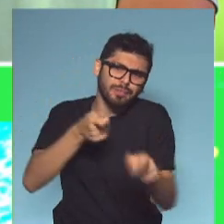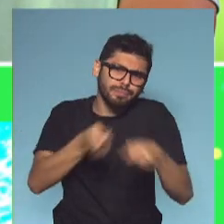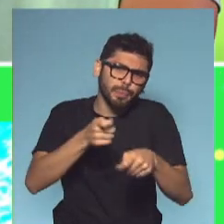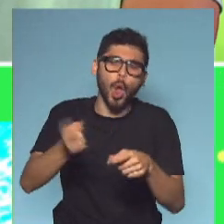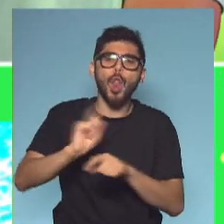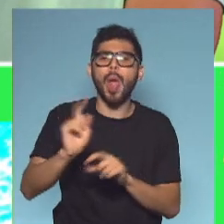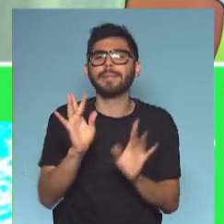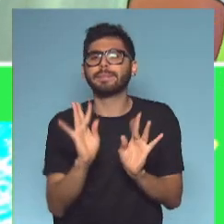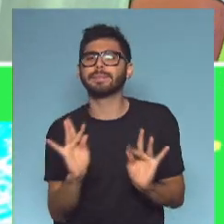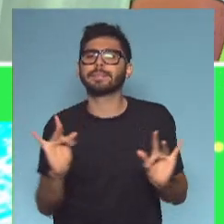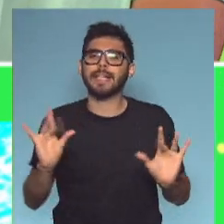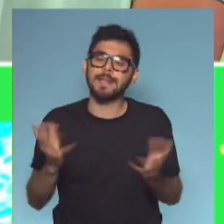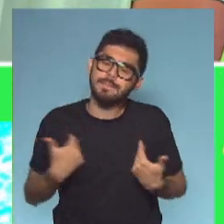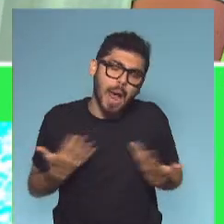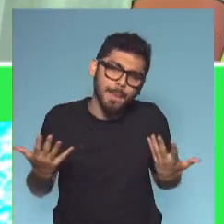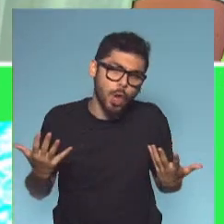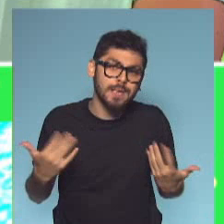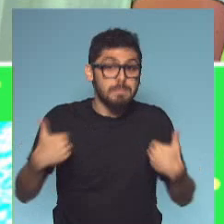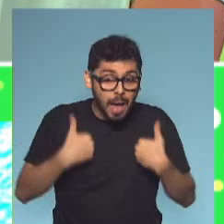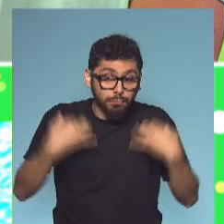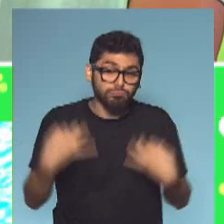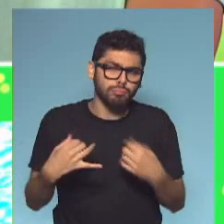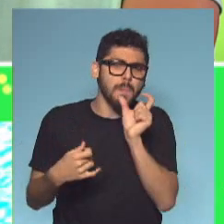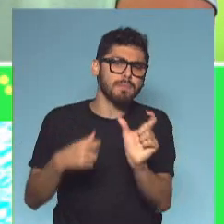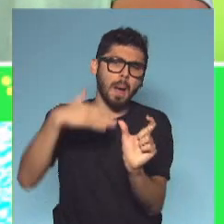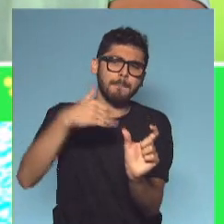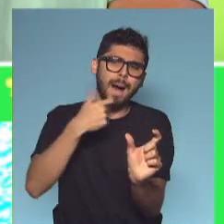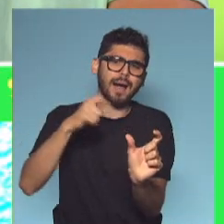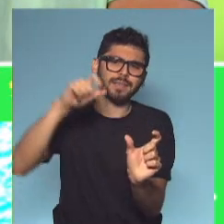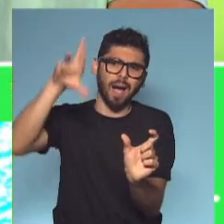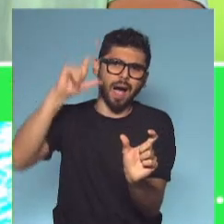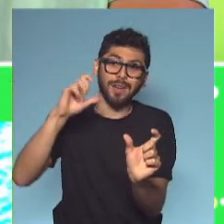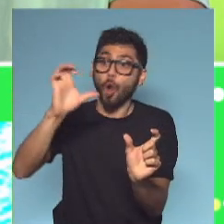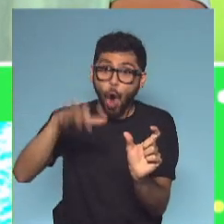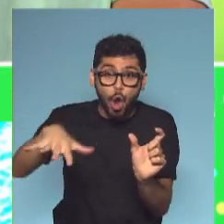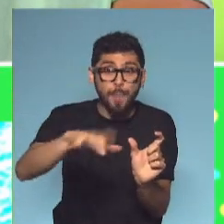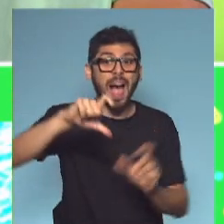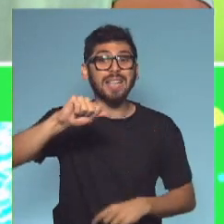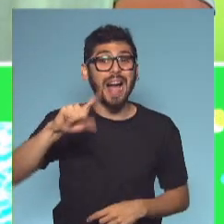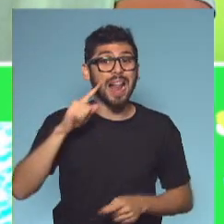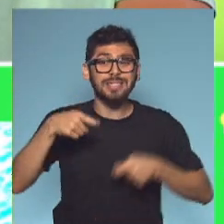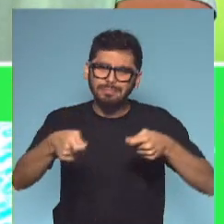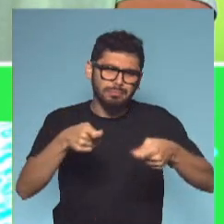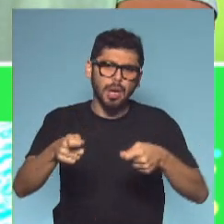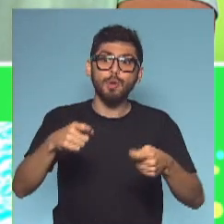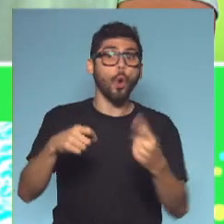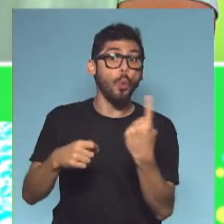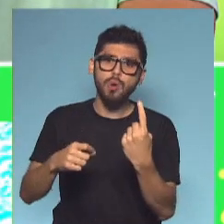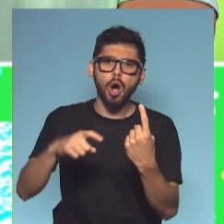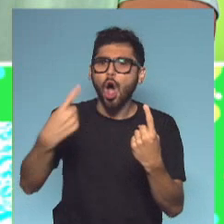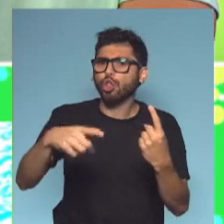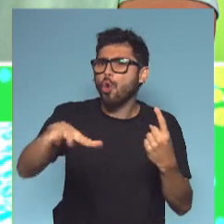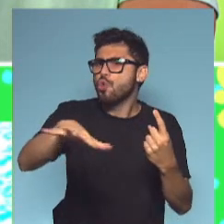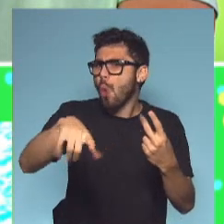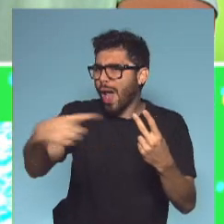arandelas para que lo escuchen bonito, porque para mí esto es una masacre lo que está sucediendo en Cali, Colombia. No solamente en Cali, Colombia, sino que de ahí para allá las